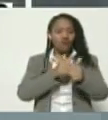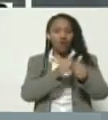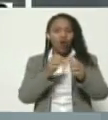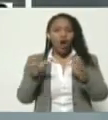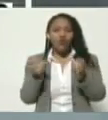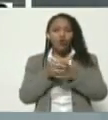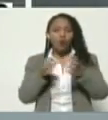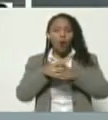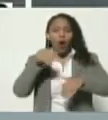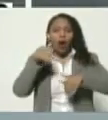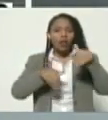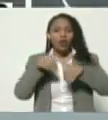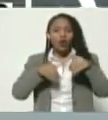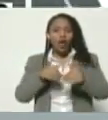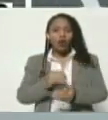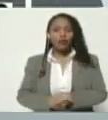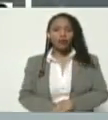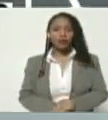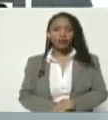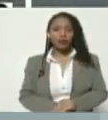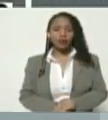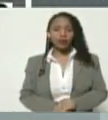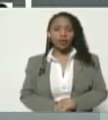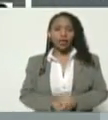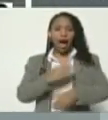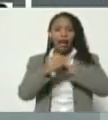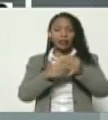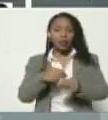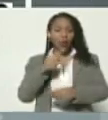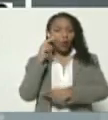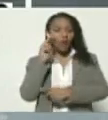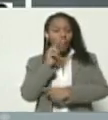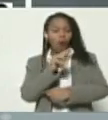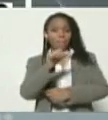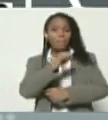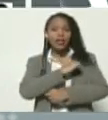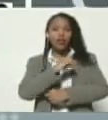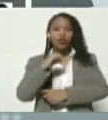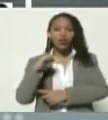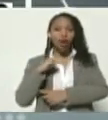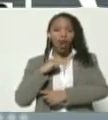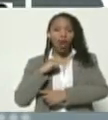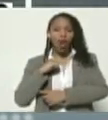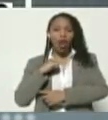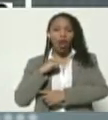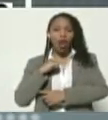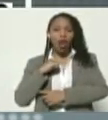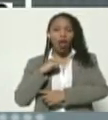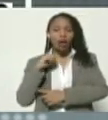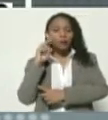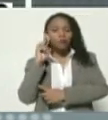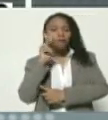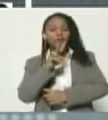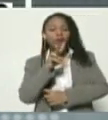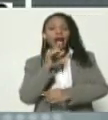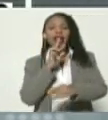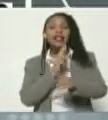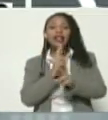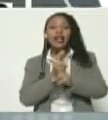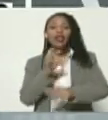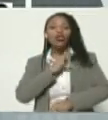Electoral y haciendo seguimiento personal, viendo las redes sociales